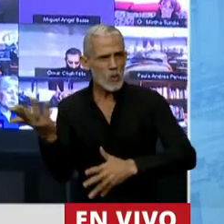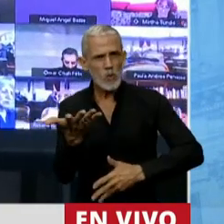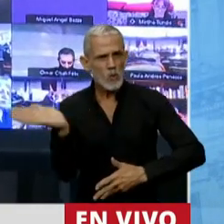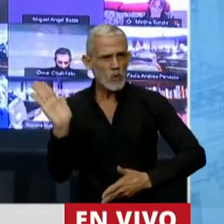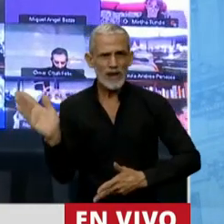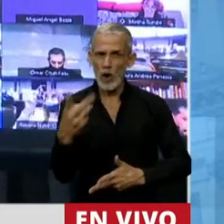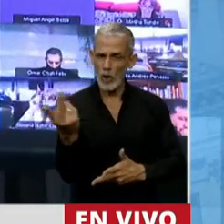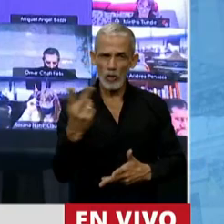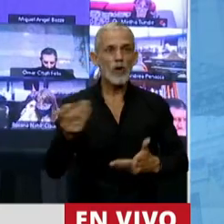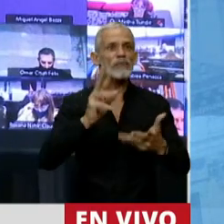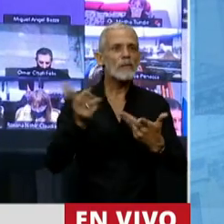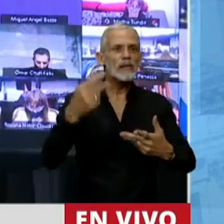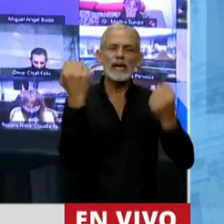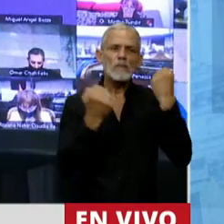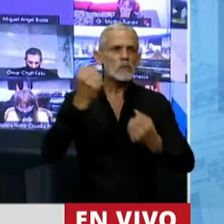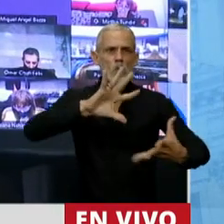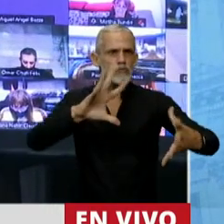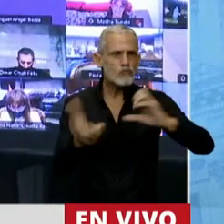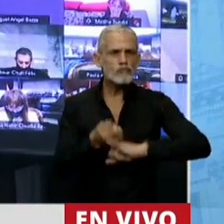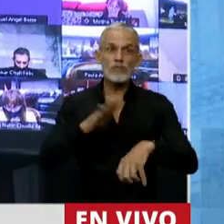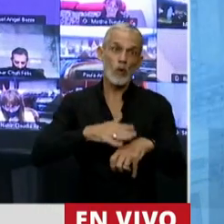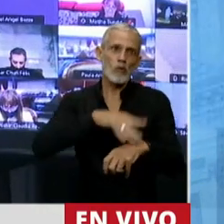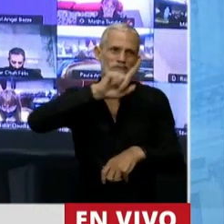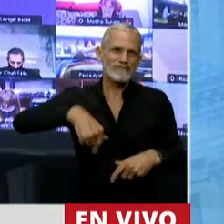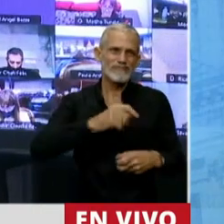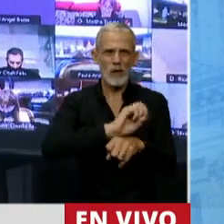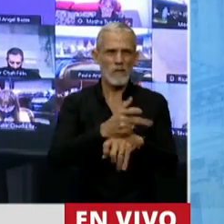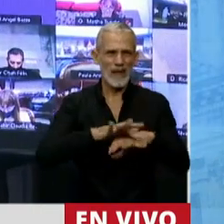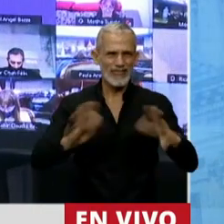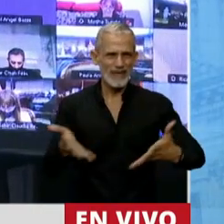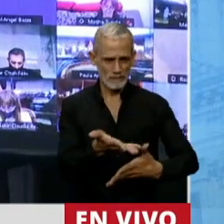lado, el impacto económico y social de esa pandemia. Pero también